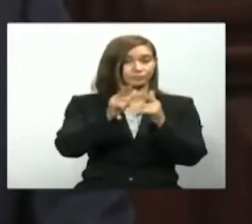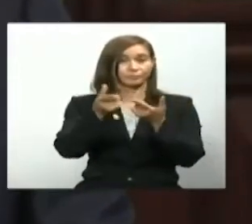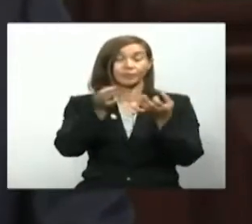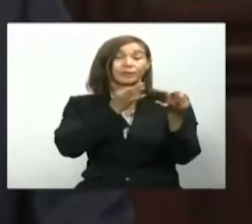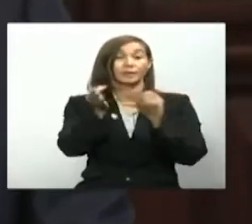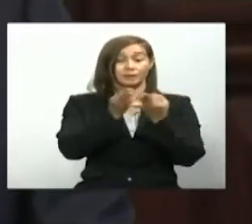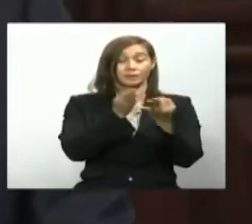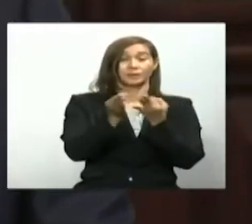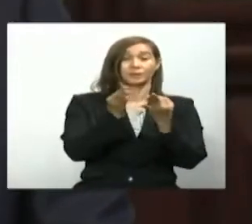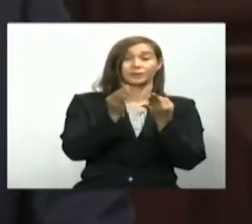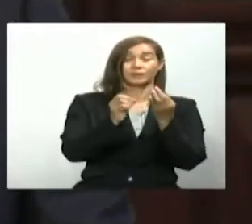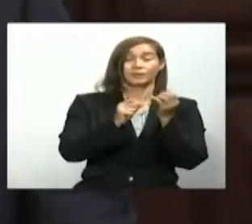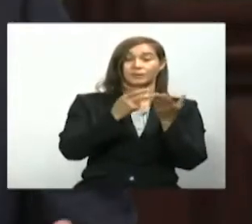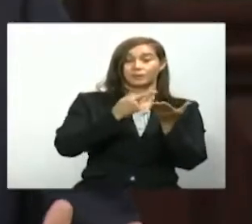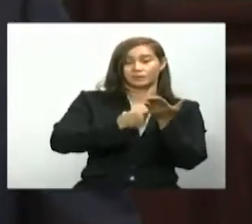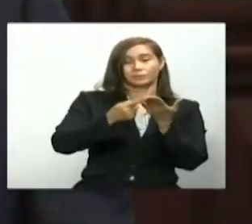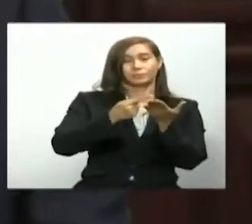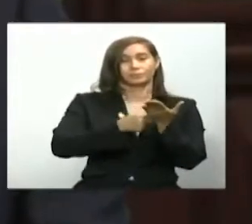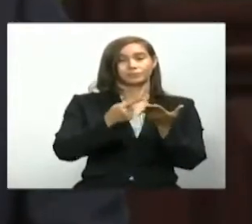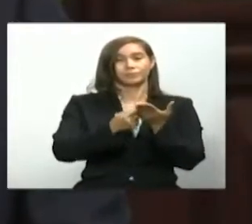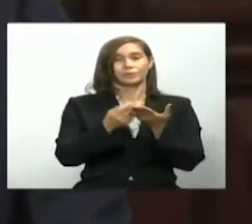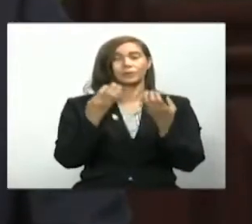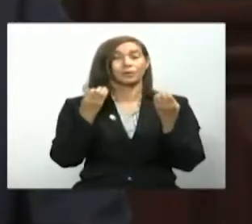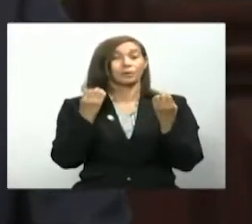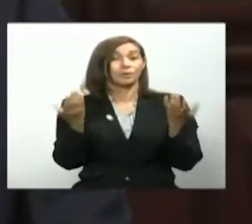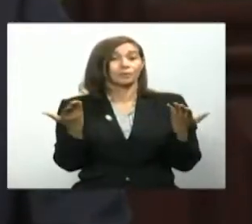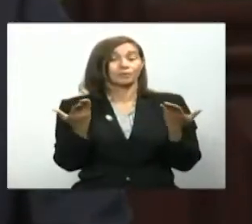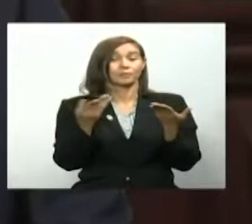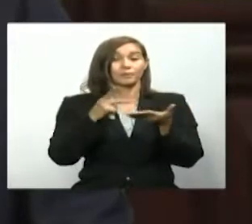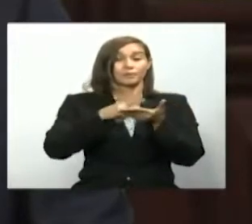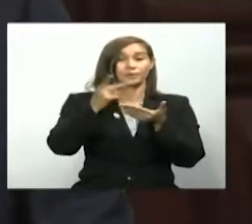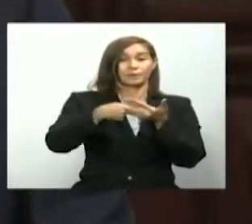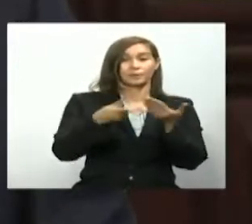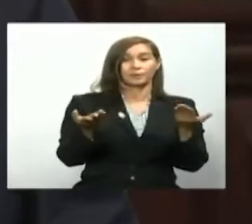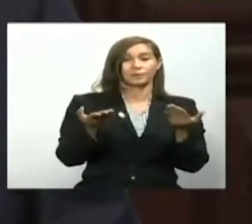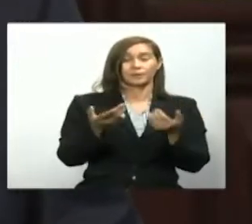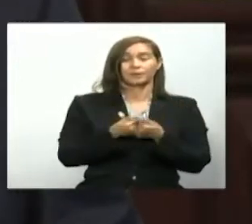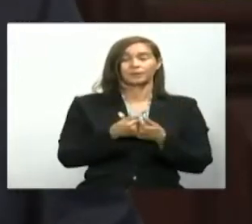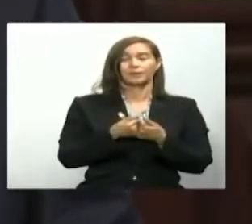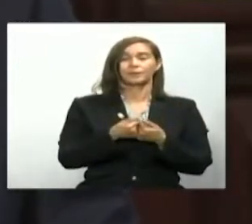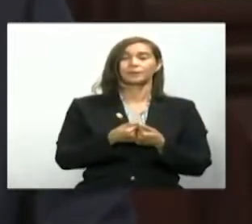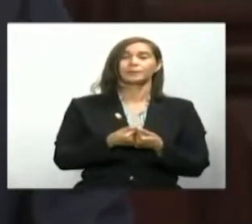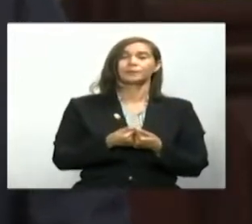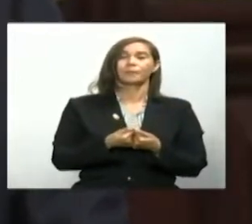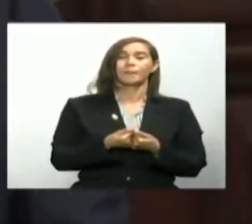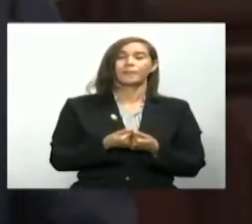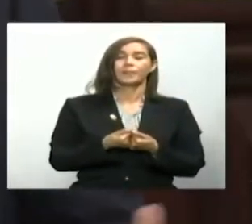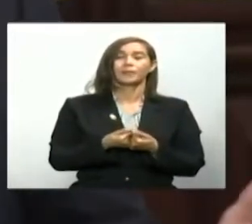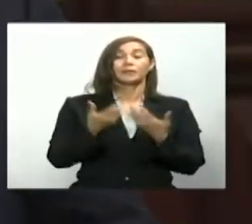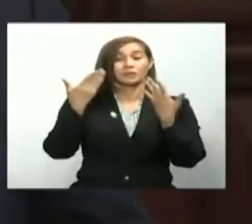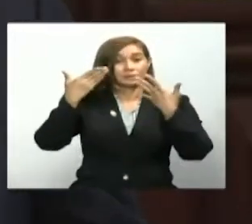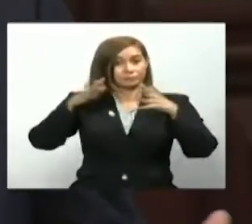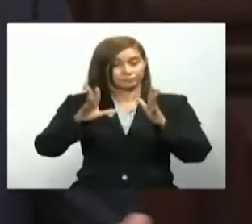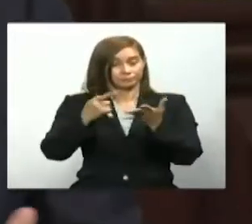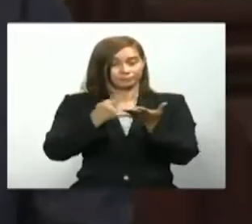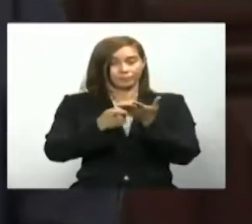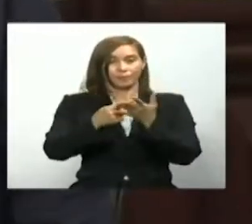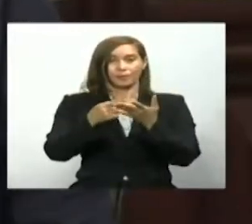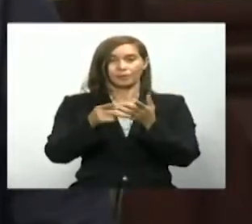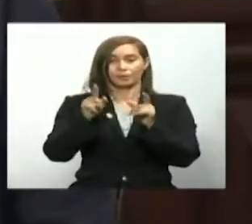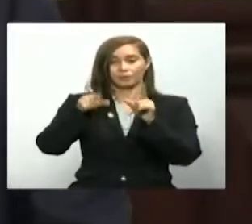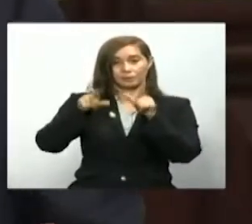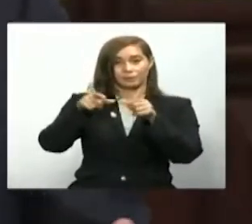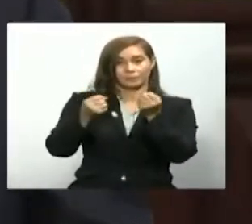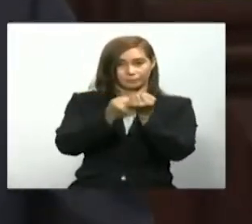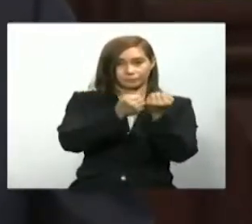debe incluir un sistema de compensación para policías militares y funcionarios aduanales que identifiquen y decomisen armas en